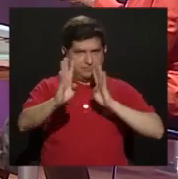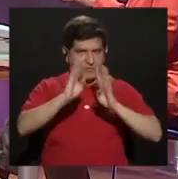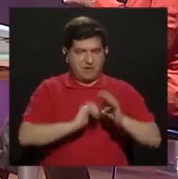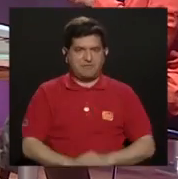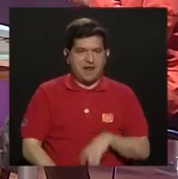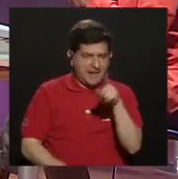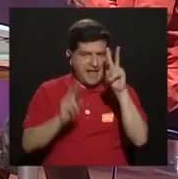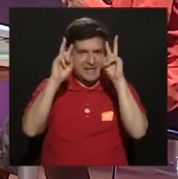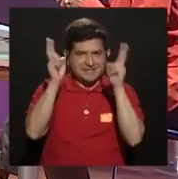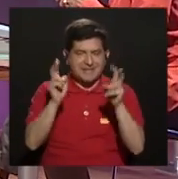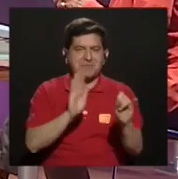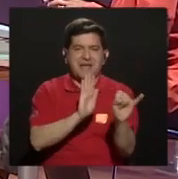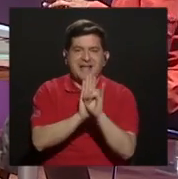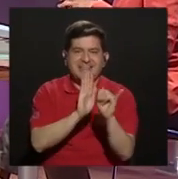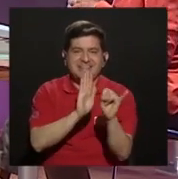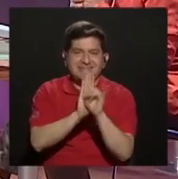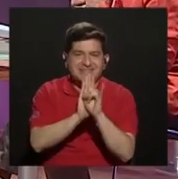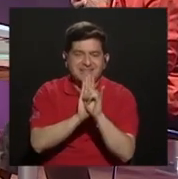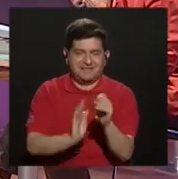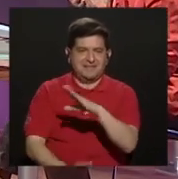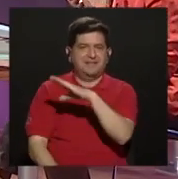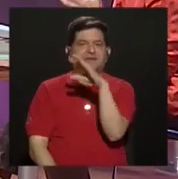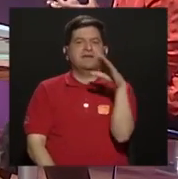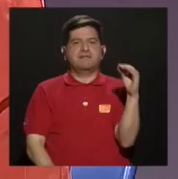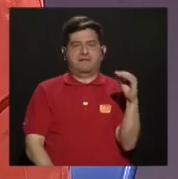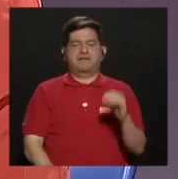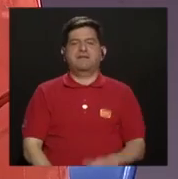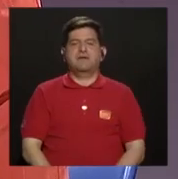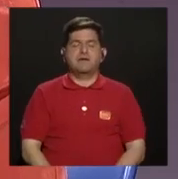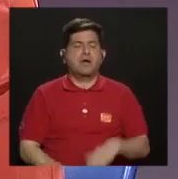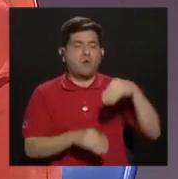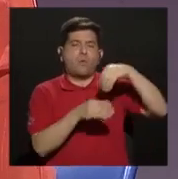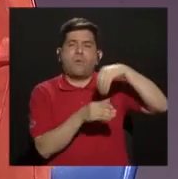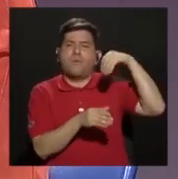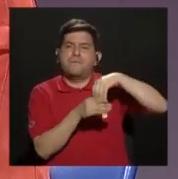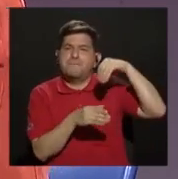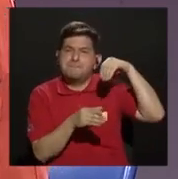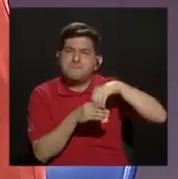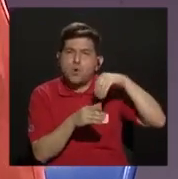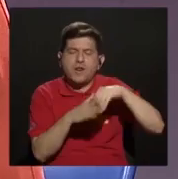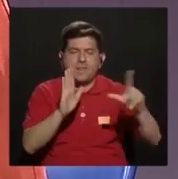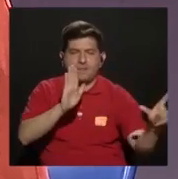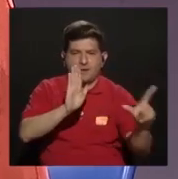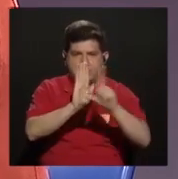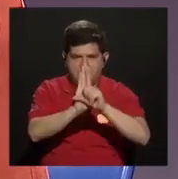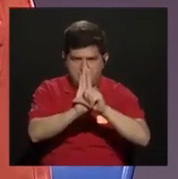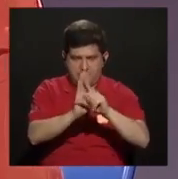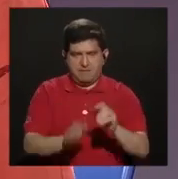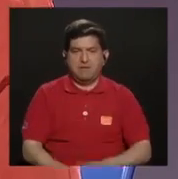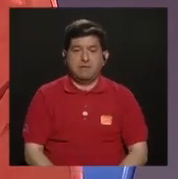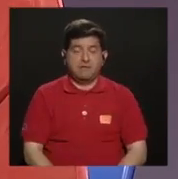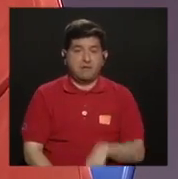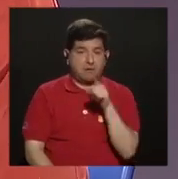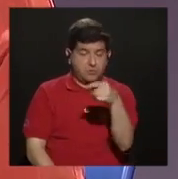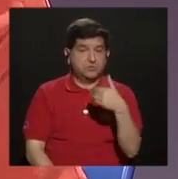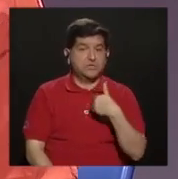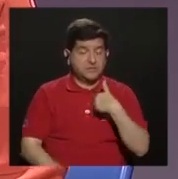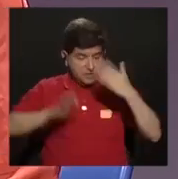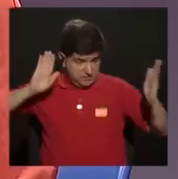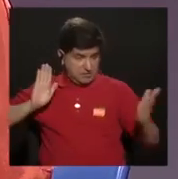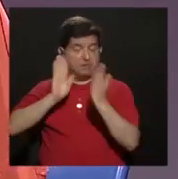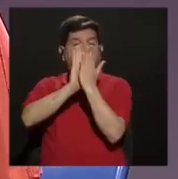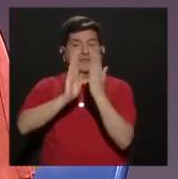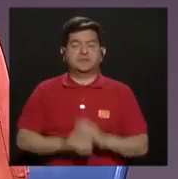sobre este tema de la identidad y del componente legal al que ustedes tienen que